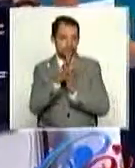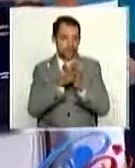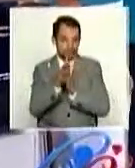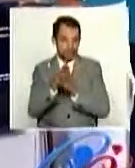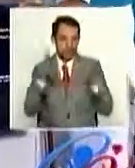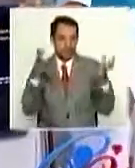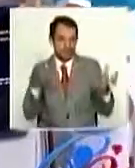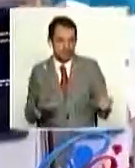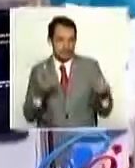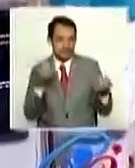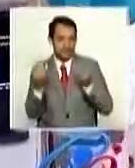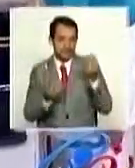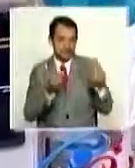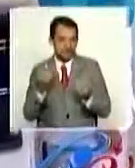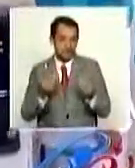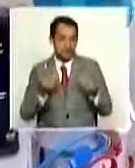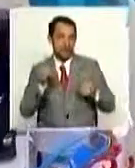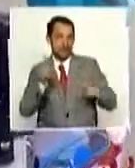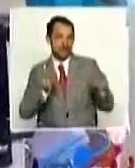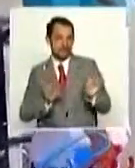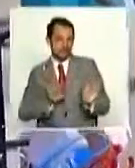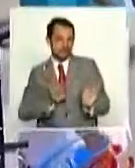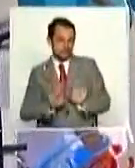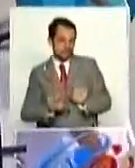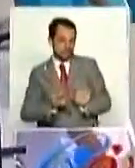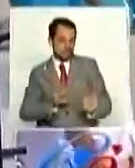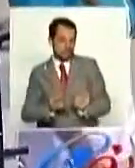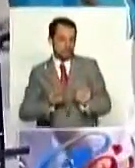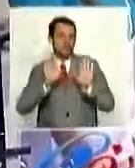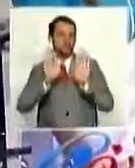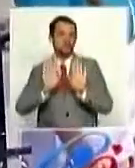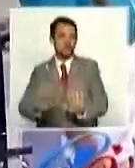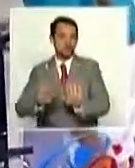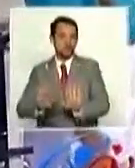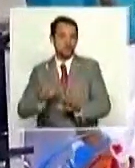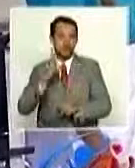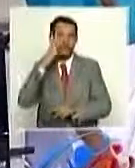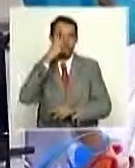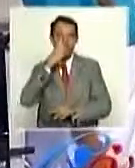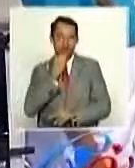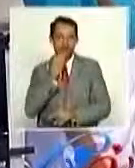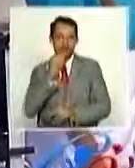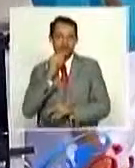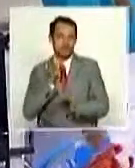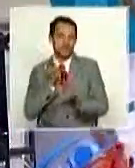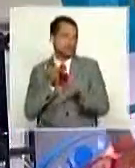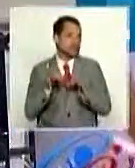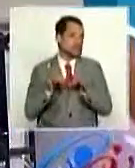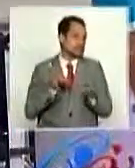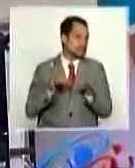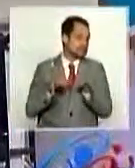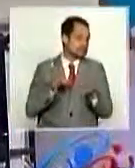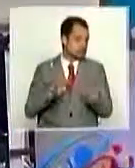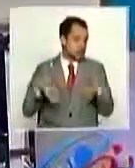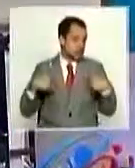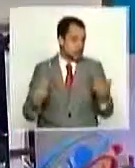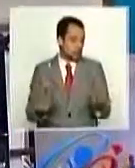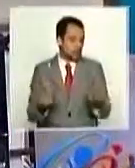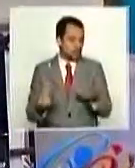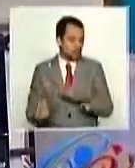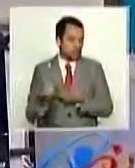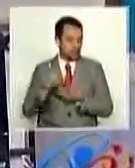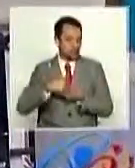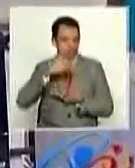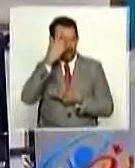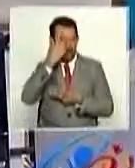quieren, son reacios, pero ustedes dos tienen una manera muy bonita de explicarle a los pacientes, porque nosotros estamos en consulta, por